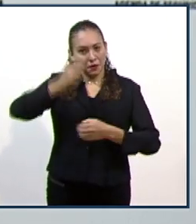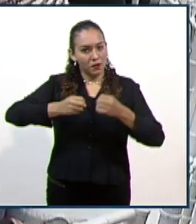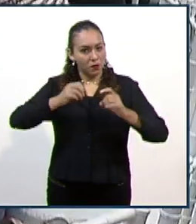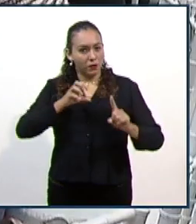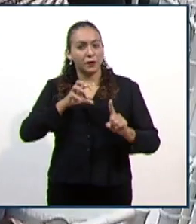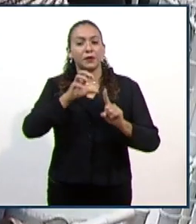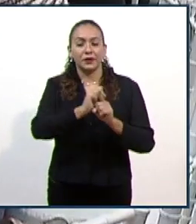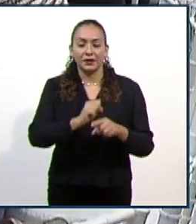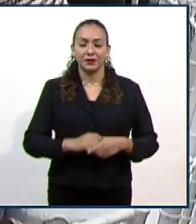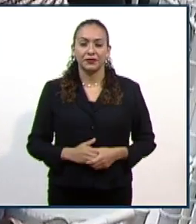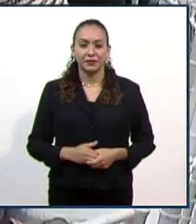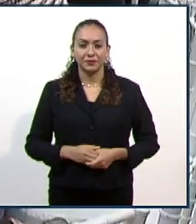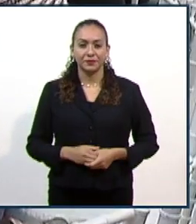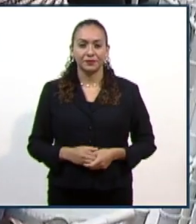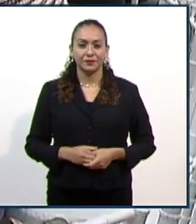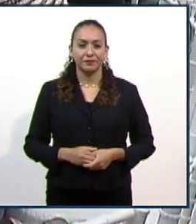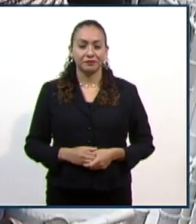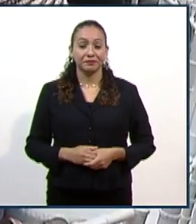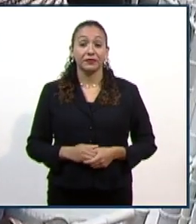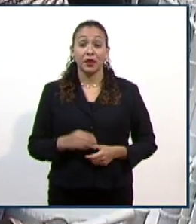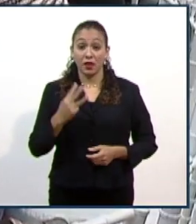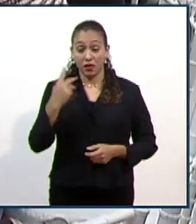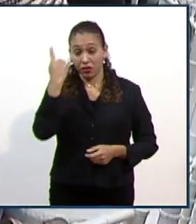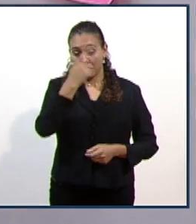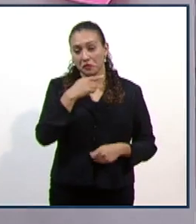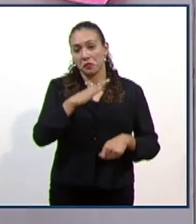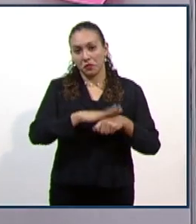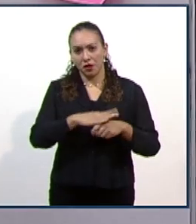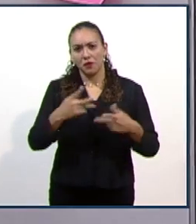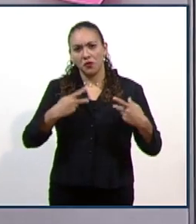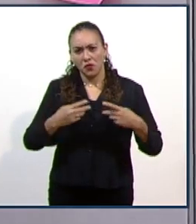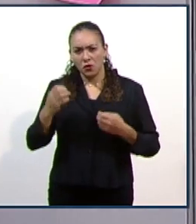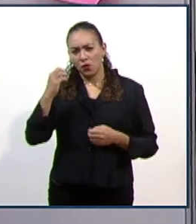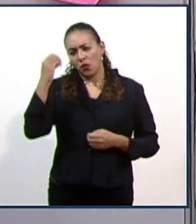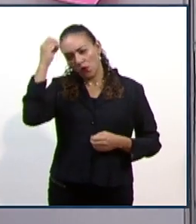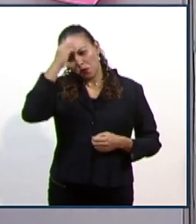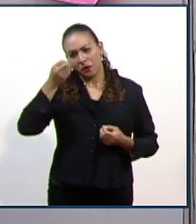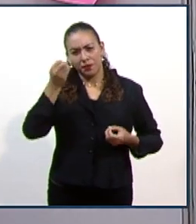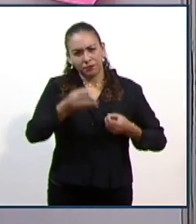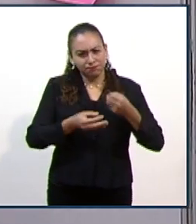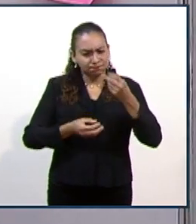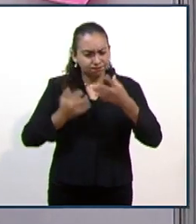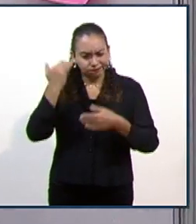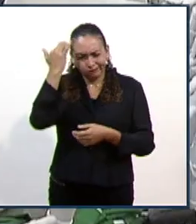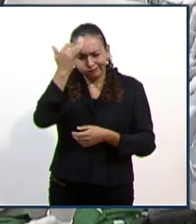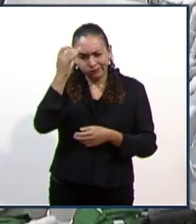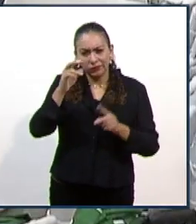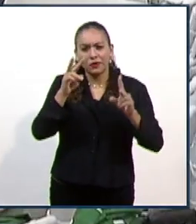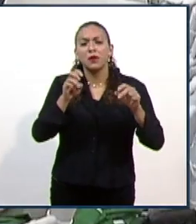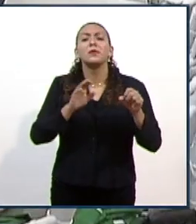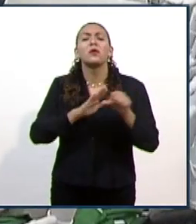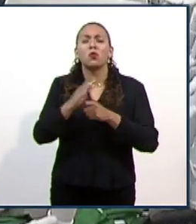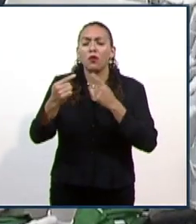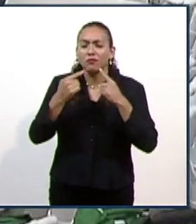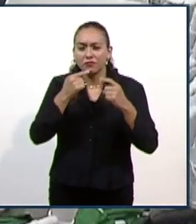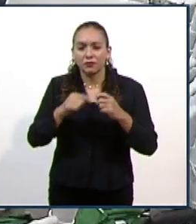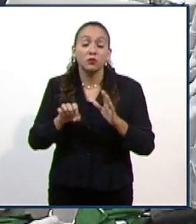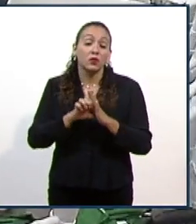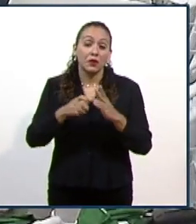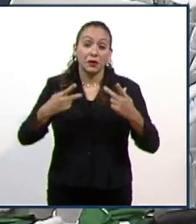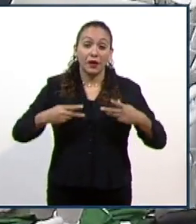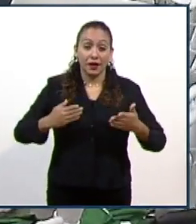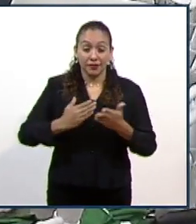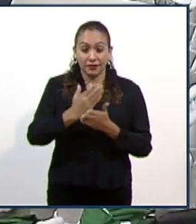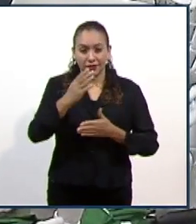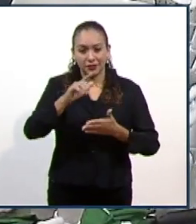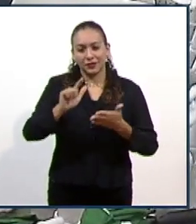esfuerzo. Por más de 3 horas, los participantes reflexionaron sobre los retos en el acceso a servicios legales, la